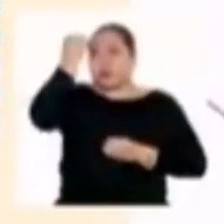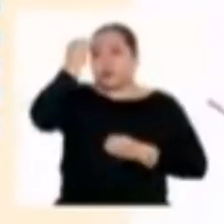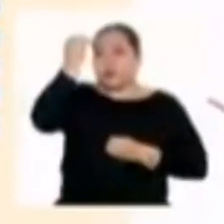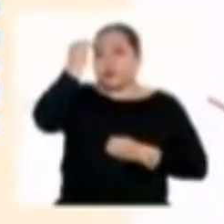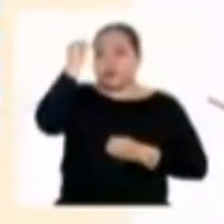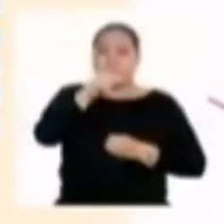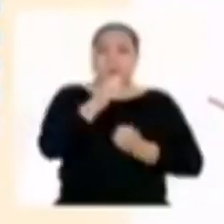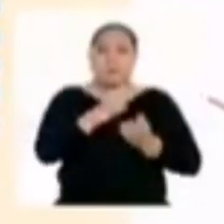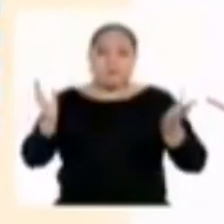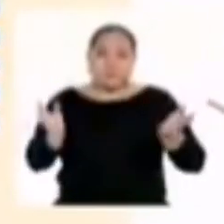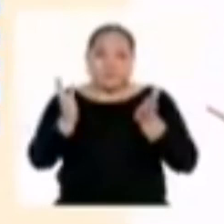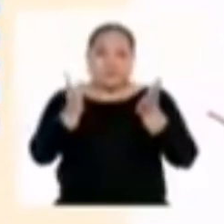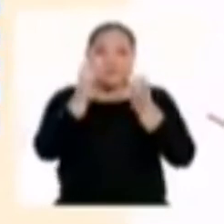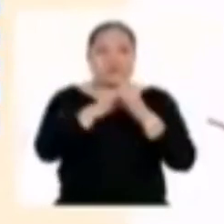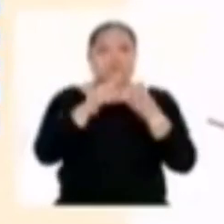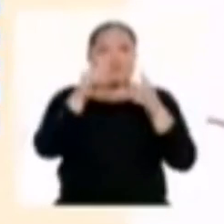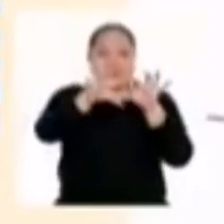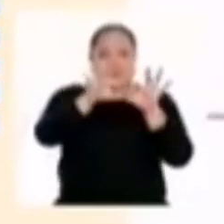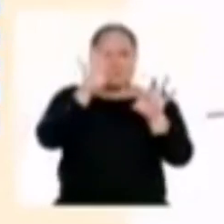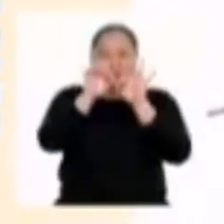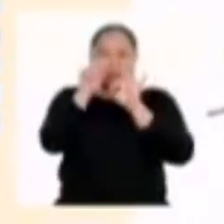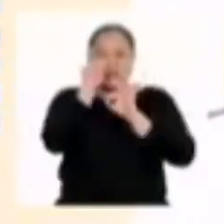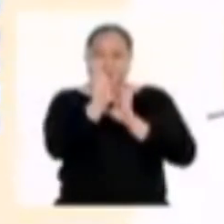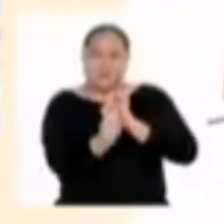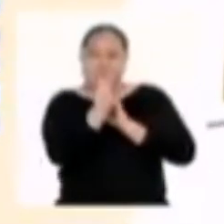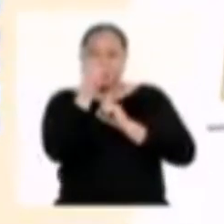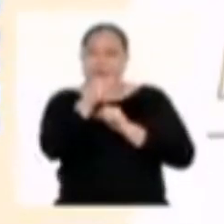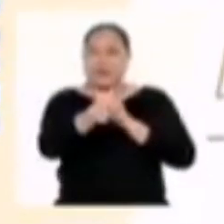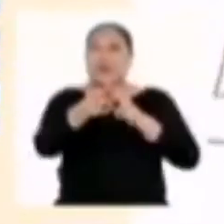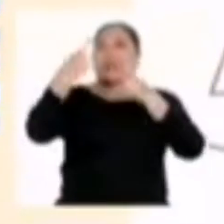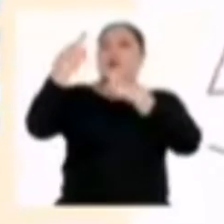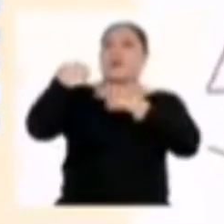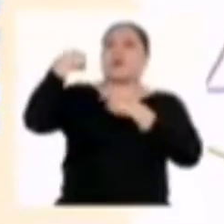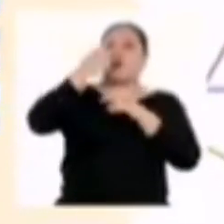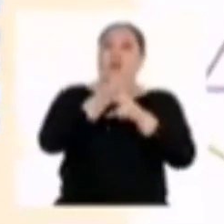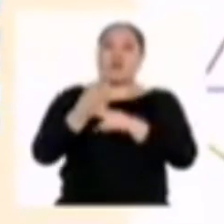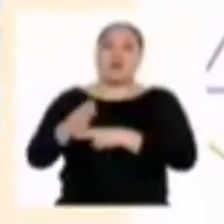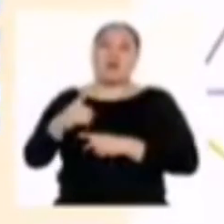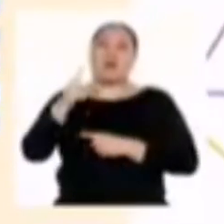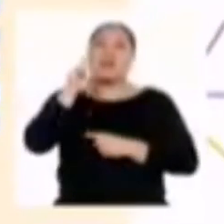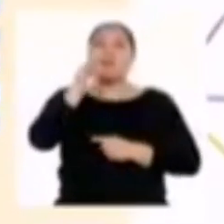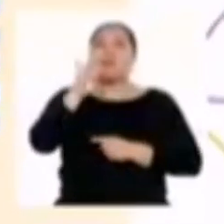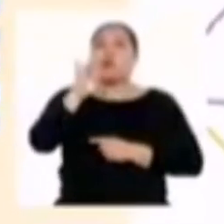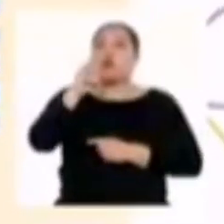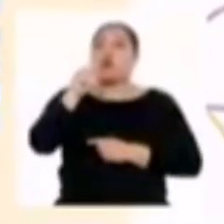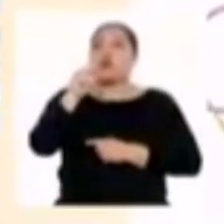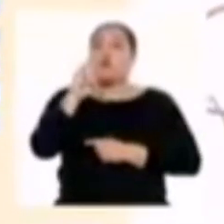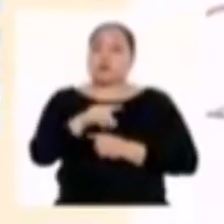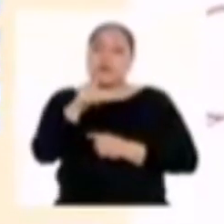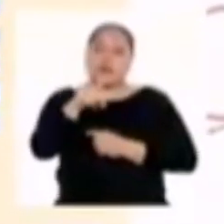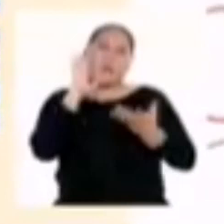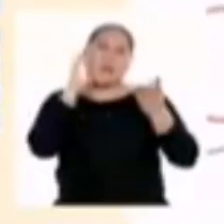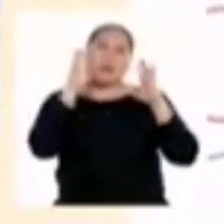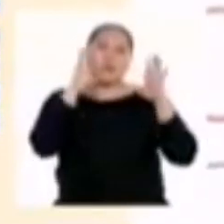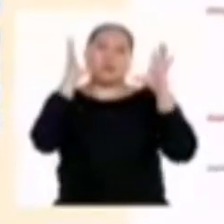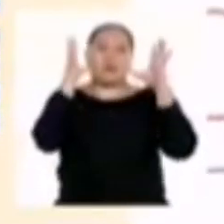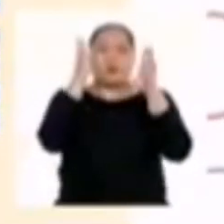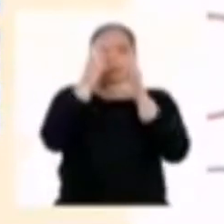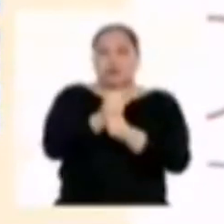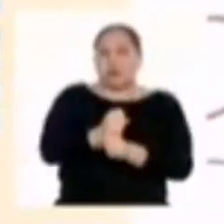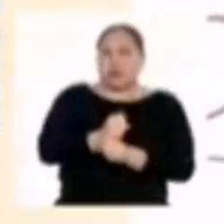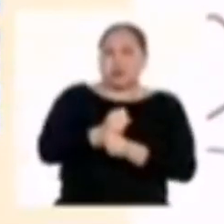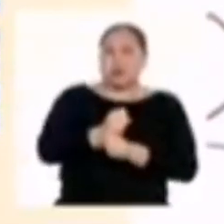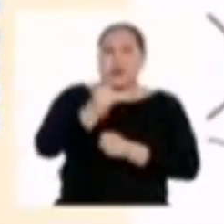que moviliza al receptor a que sea responsable con la biodiversidad. Es como una conclusión, una